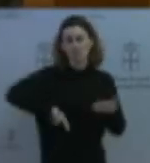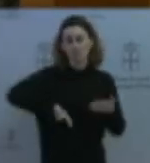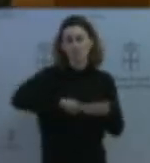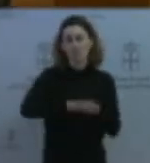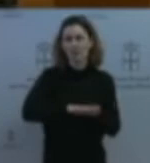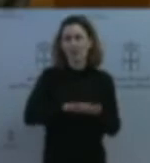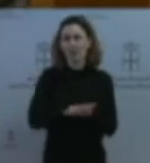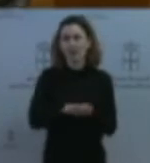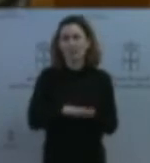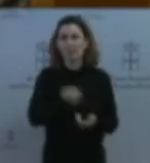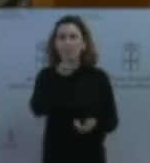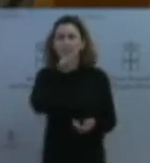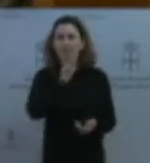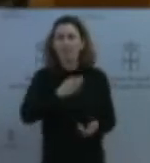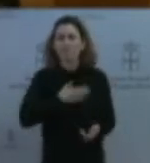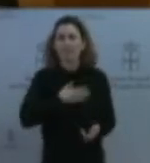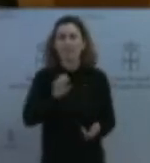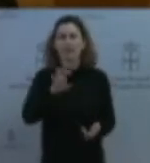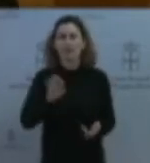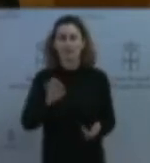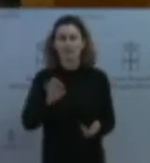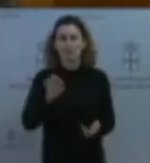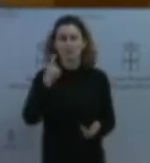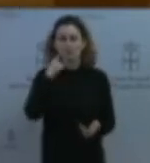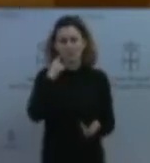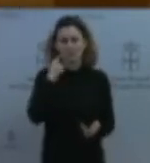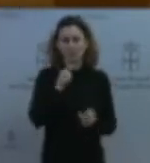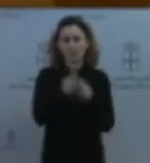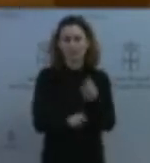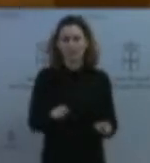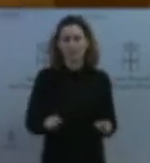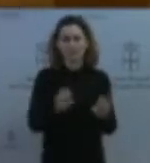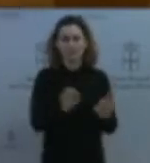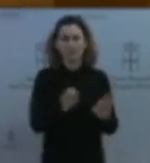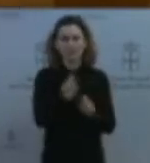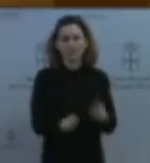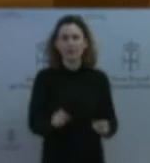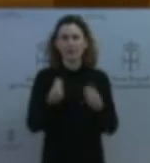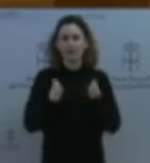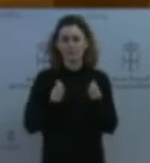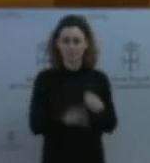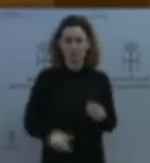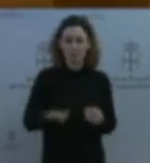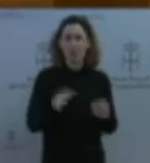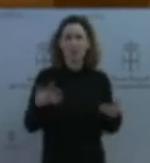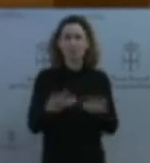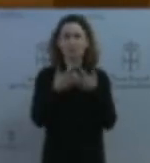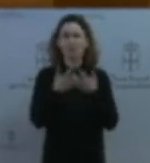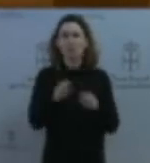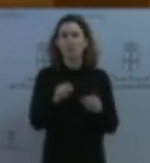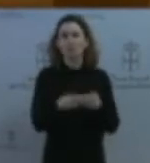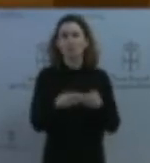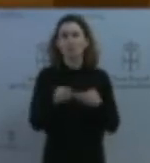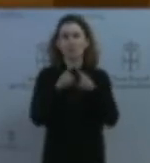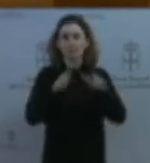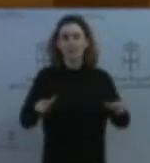mía, pero también de la gente que vive allí. Nada más son fuente de conflictos y por eso usan a lingua como quien tira agua pedra, como un arma de